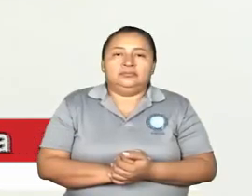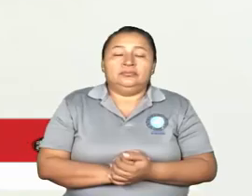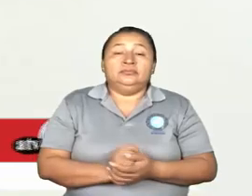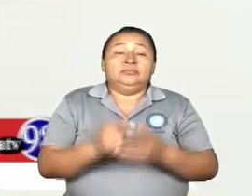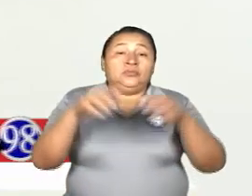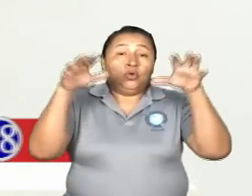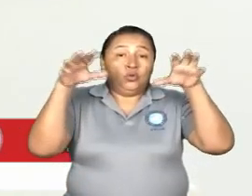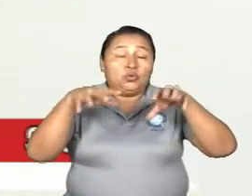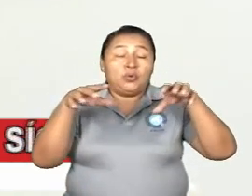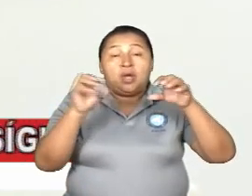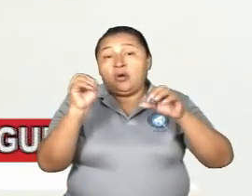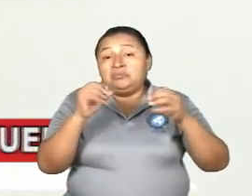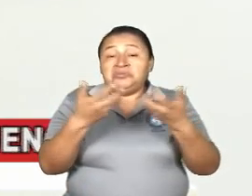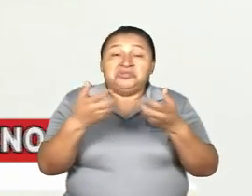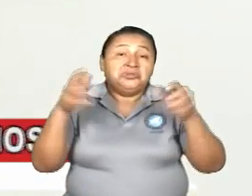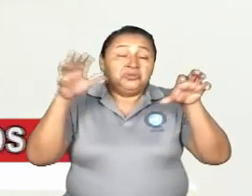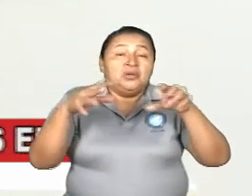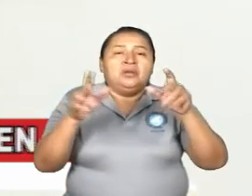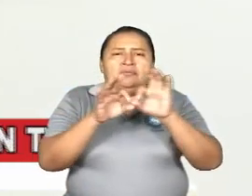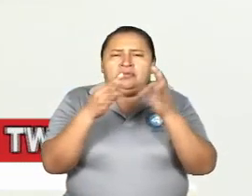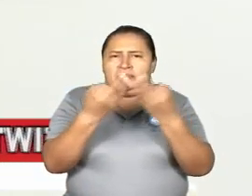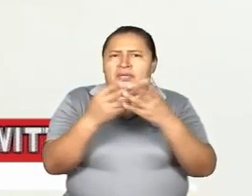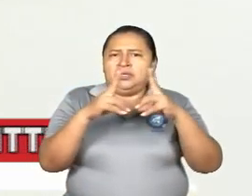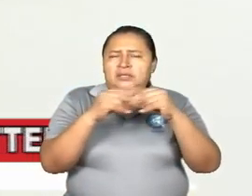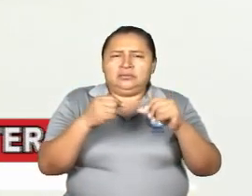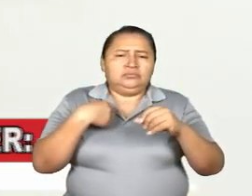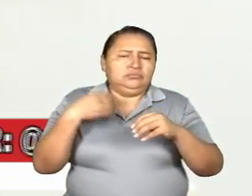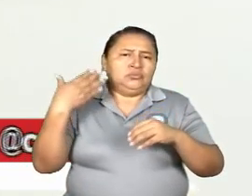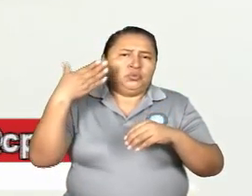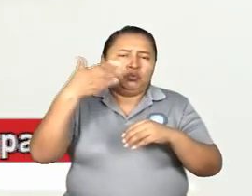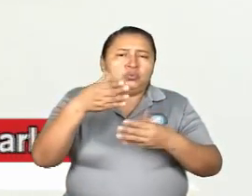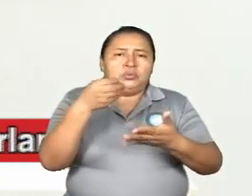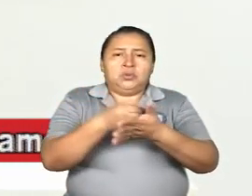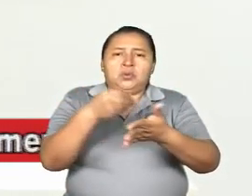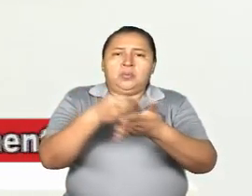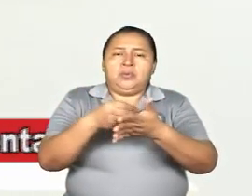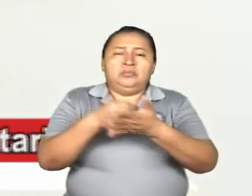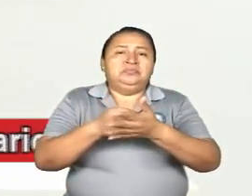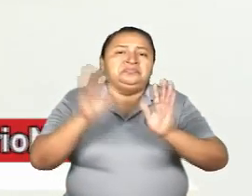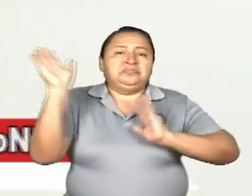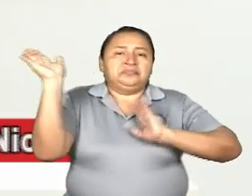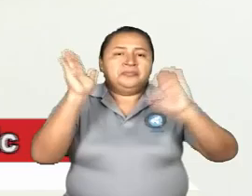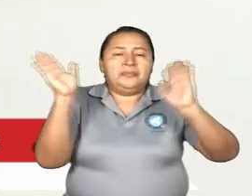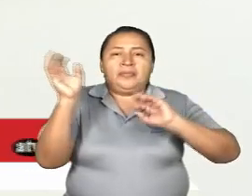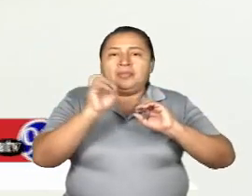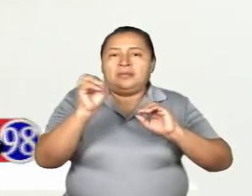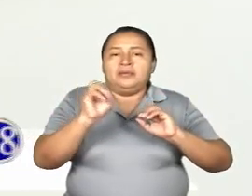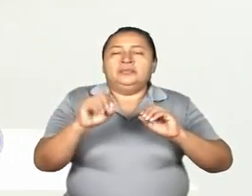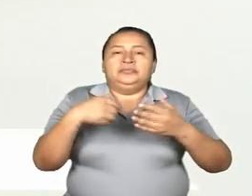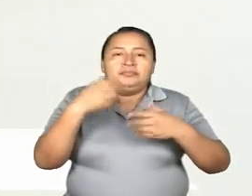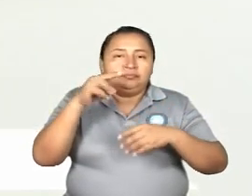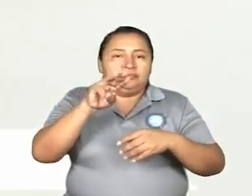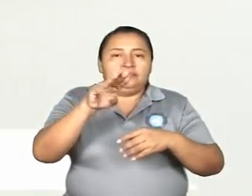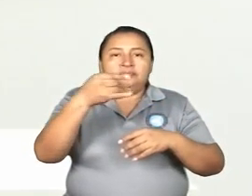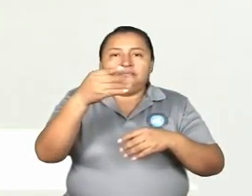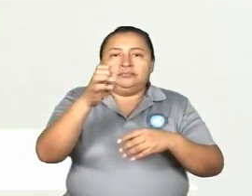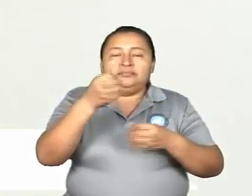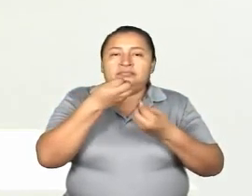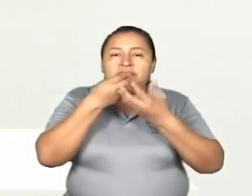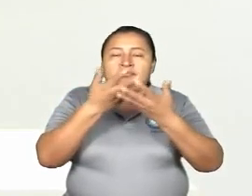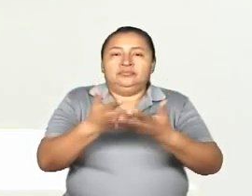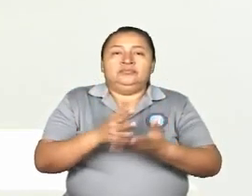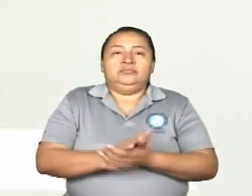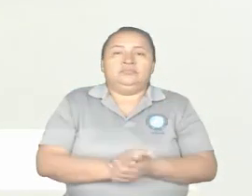Con lluvia o sin lluvia, las familias nicaragüenses no dejan de llegar a comprar al populoso mercado oriental. Miguel Carranza con el detalle de